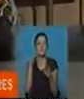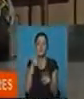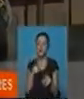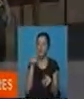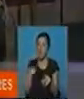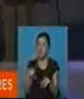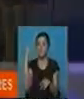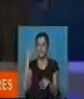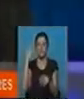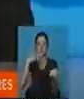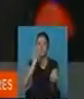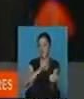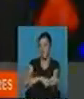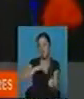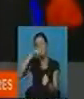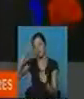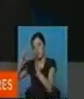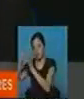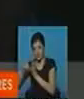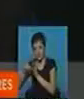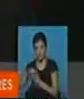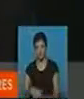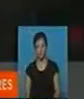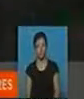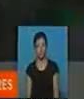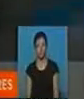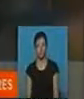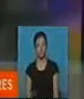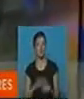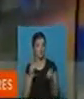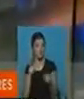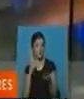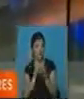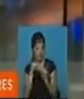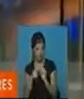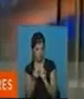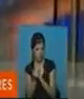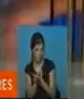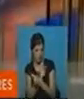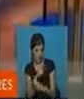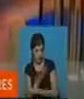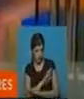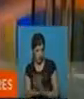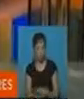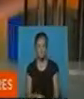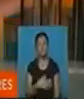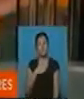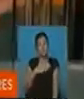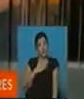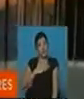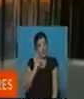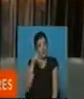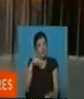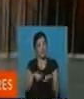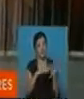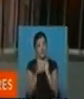más normalizado que en otras sociedades. Y está completamente encorsetada la posibilidad de transgredir esto, por lo que mencionas, ¿no? Yo lo veo muy difícil. Creo